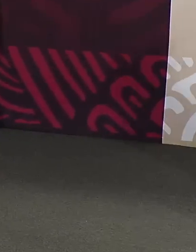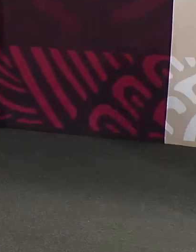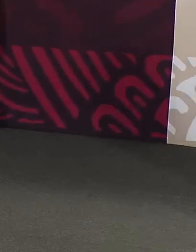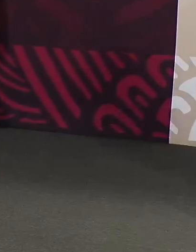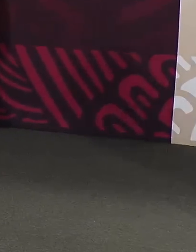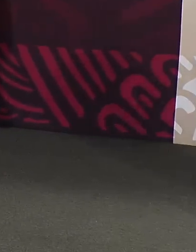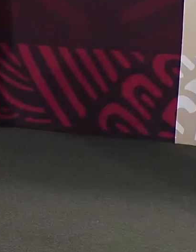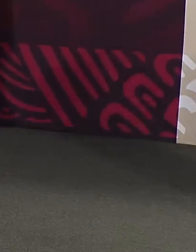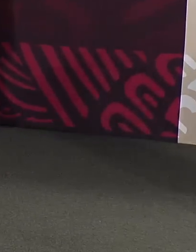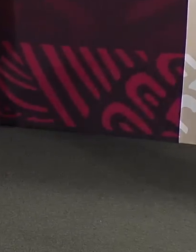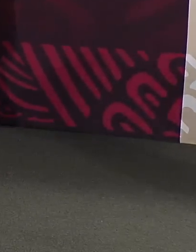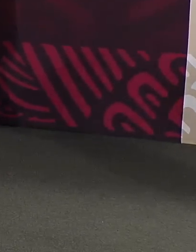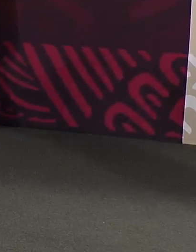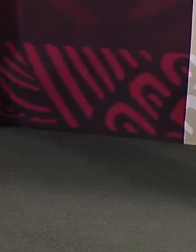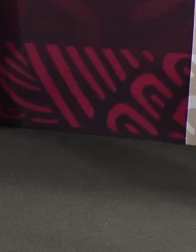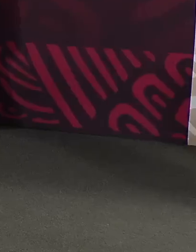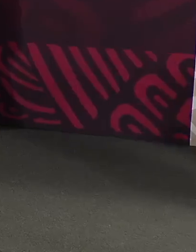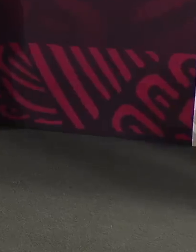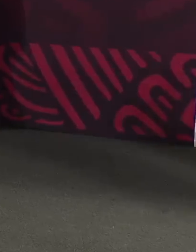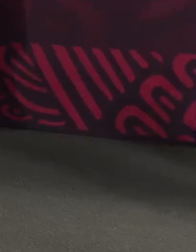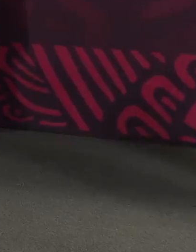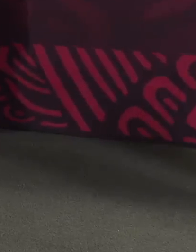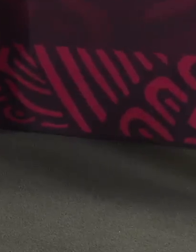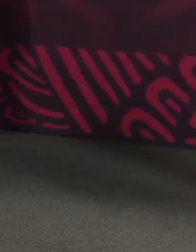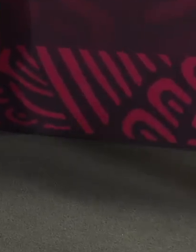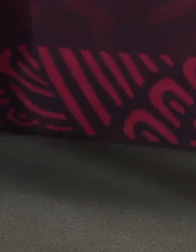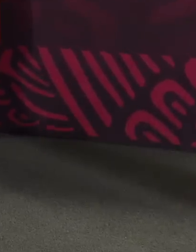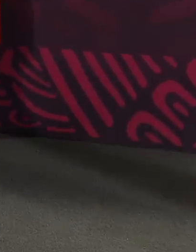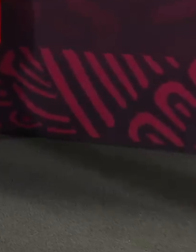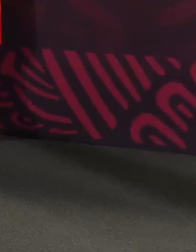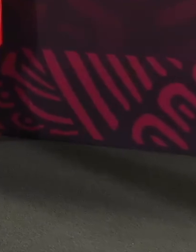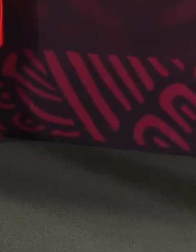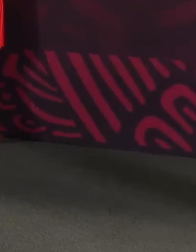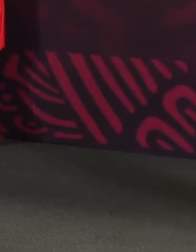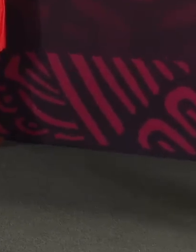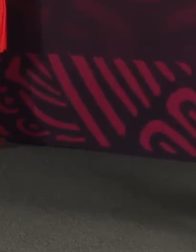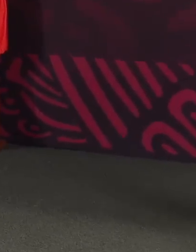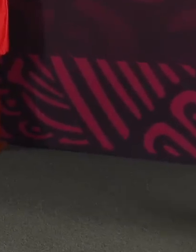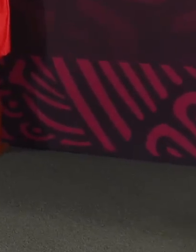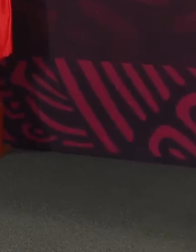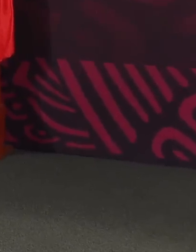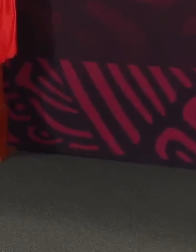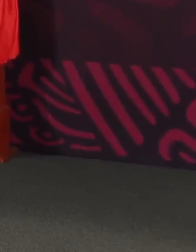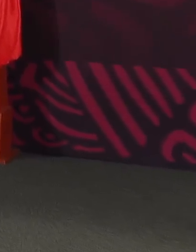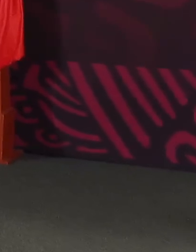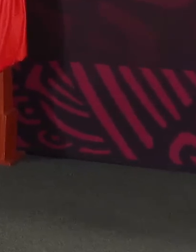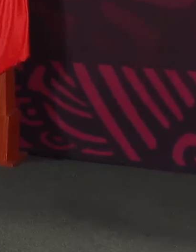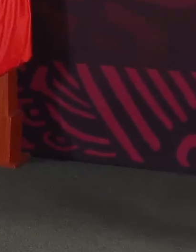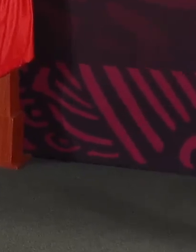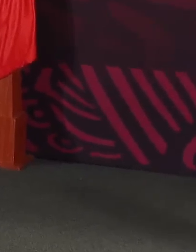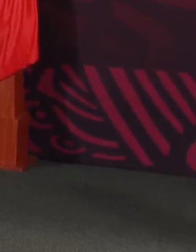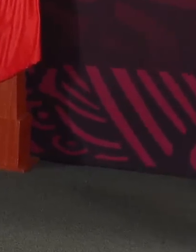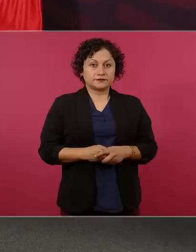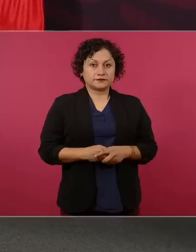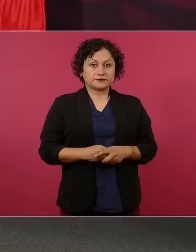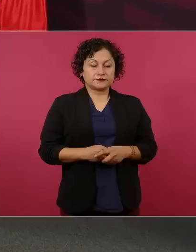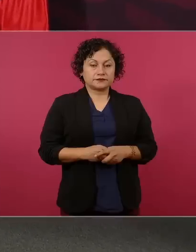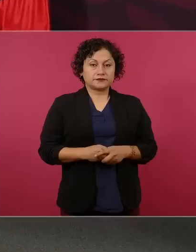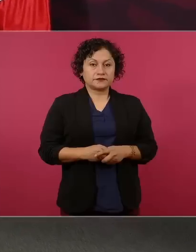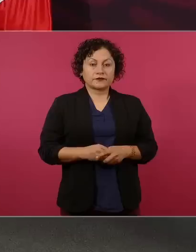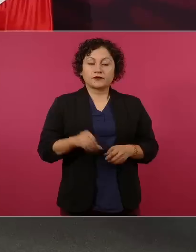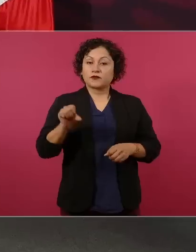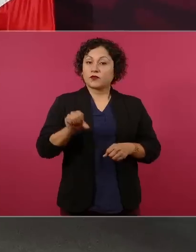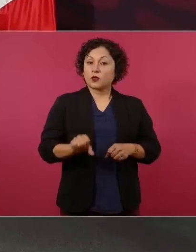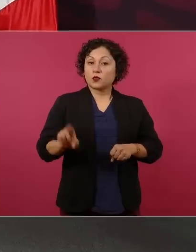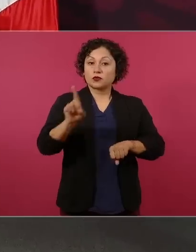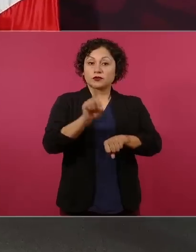Vamos a informar el día de hoy sobre la